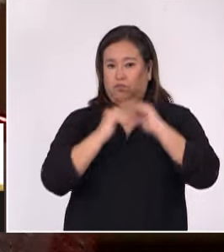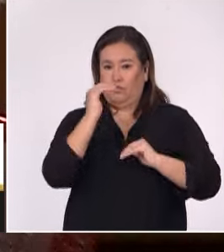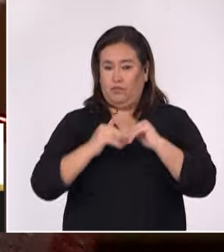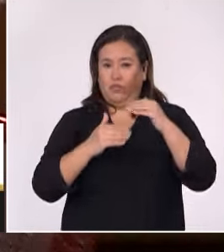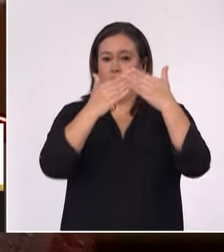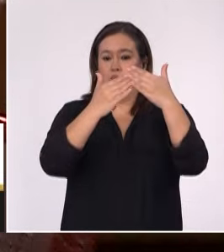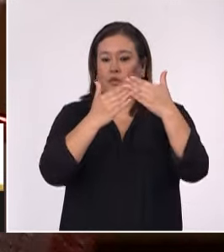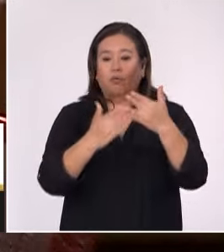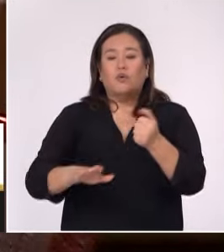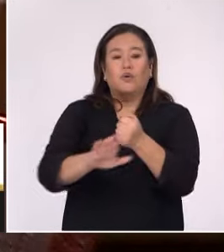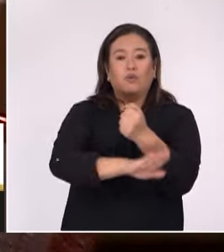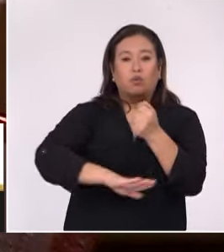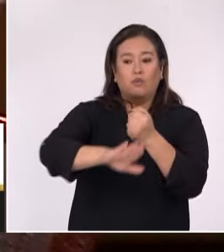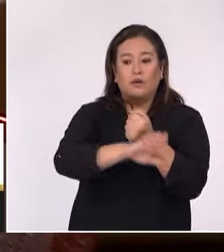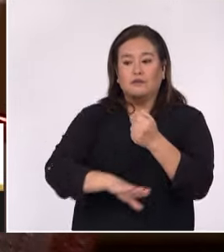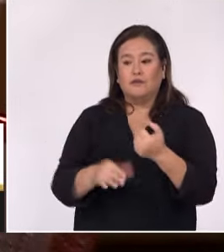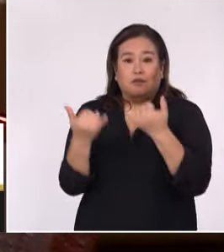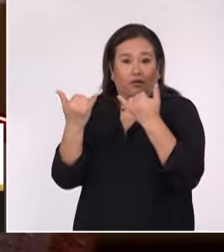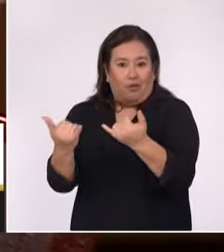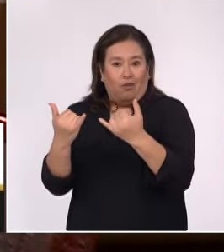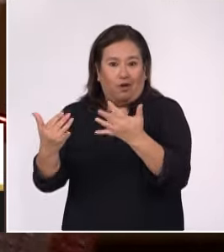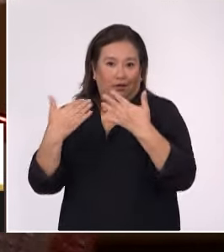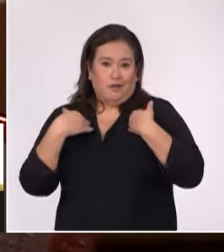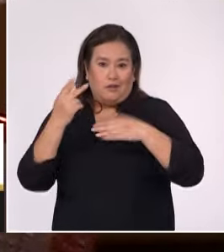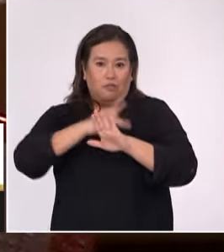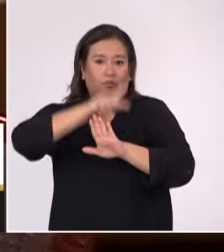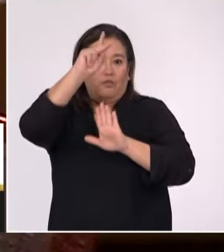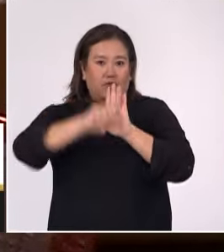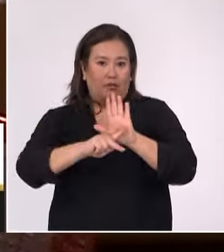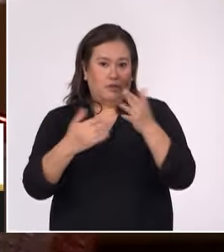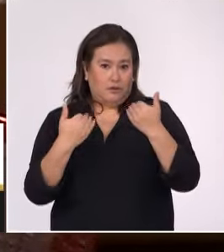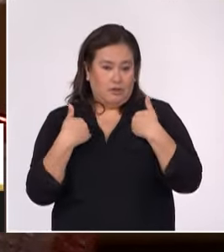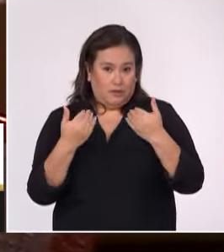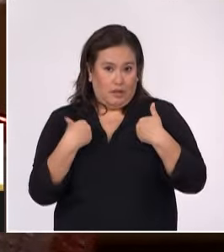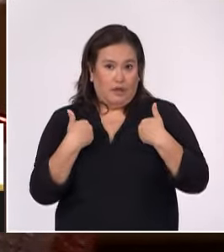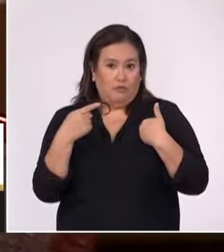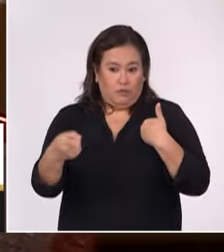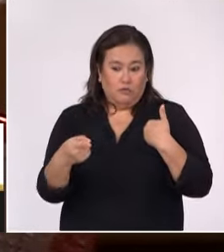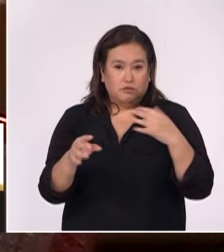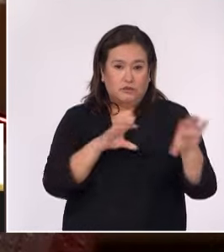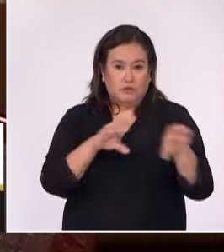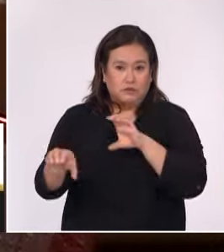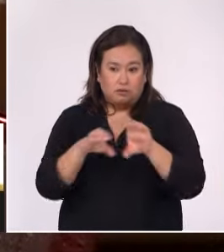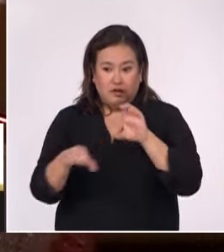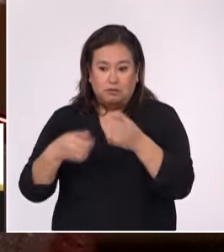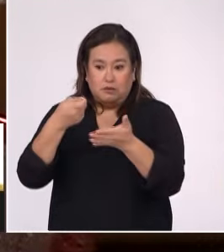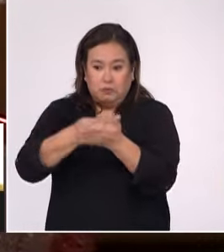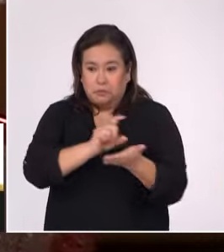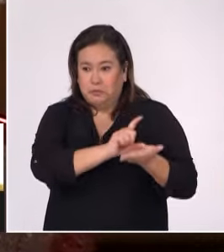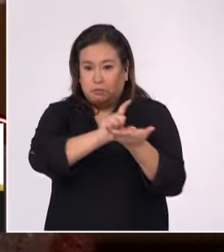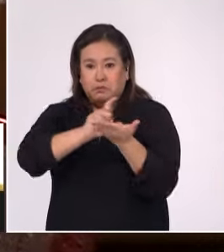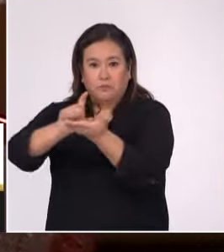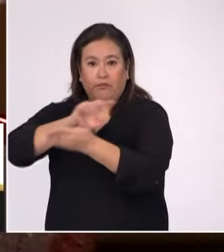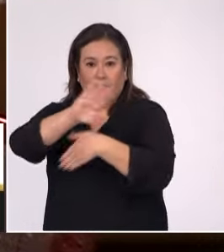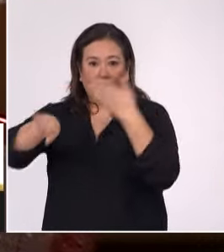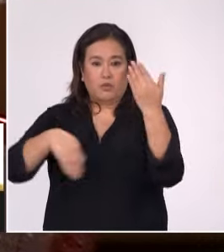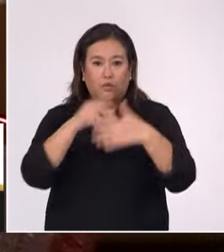base de los actuales programas y entidades públicas que ejecutan inversiones a nivel